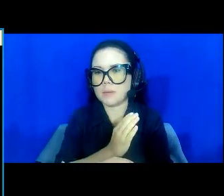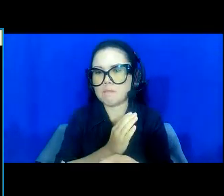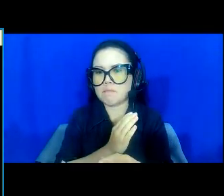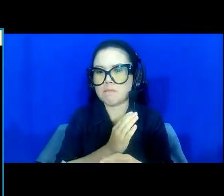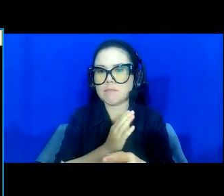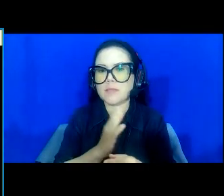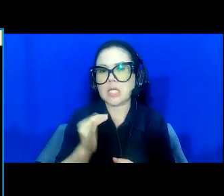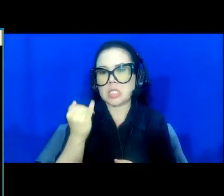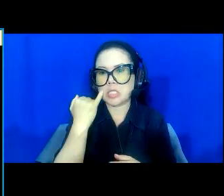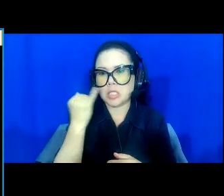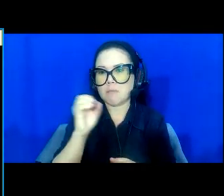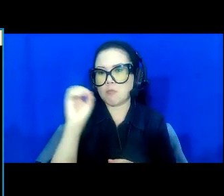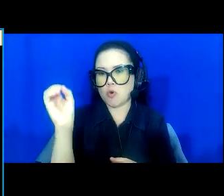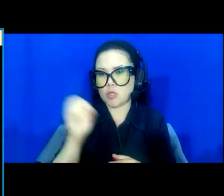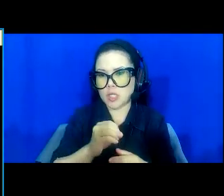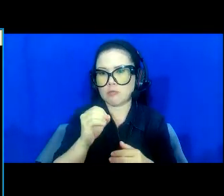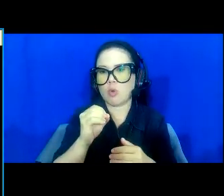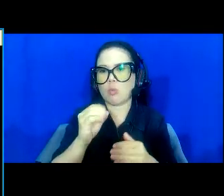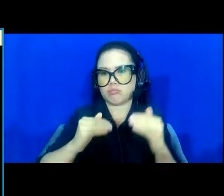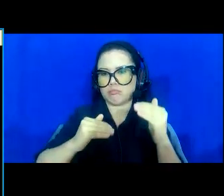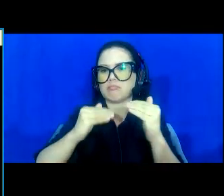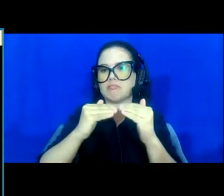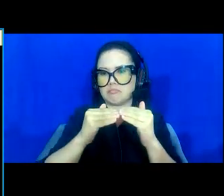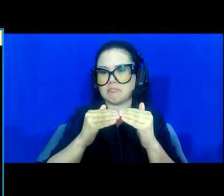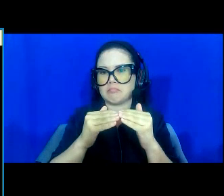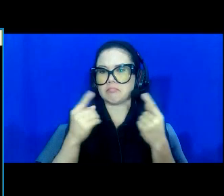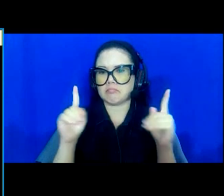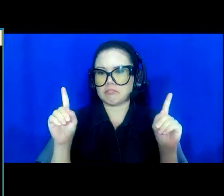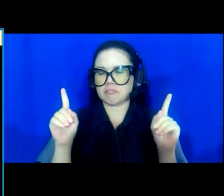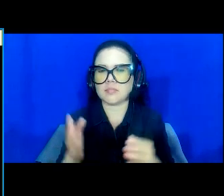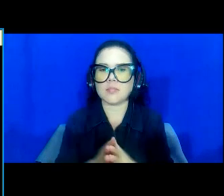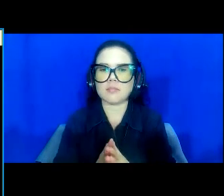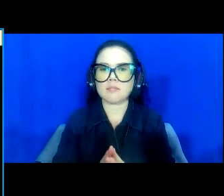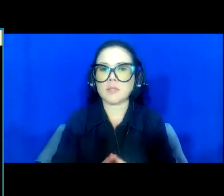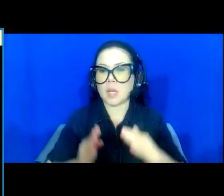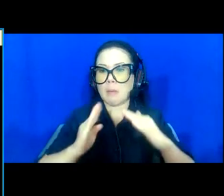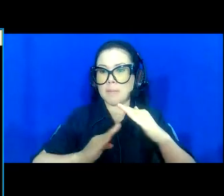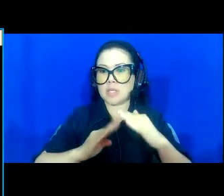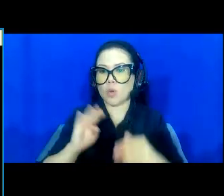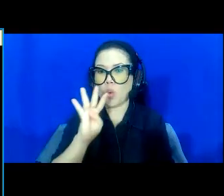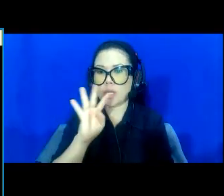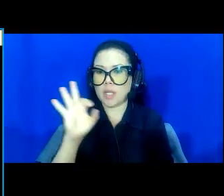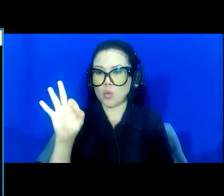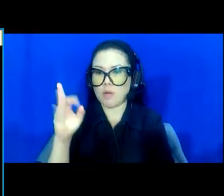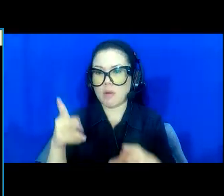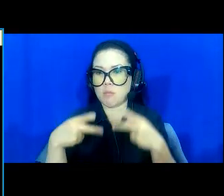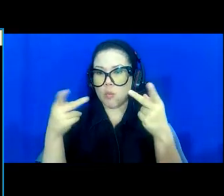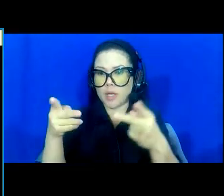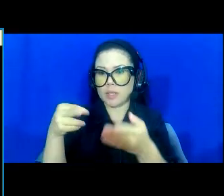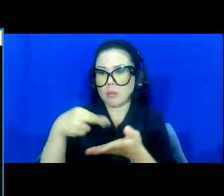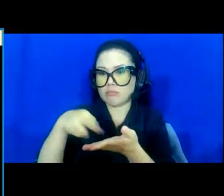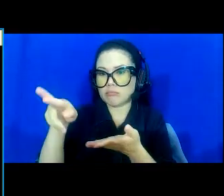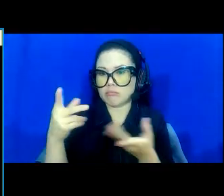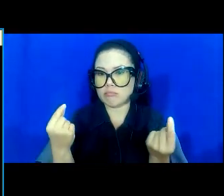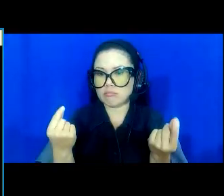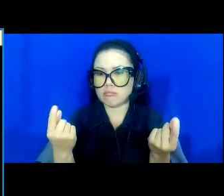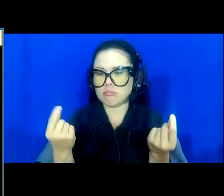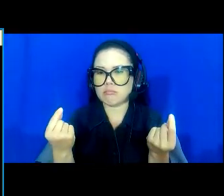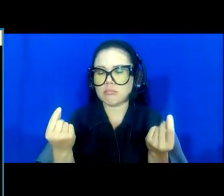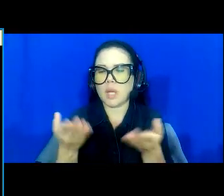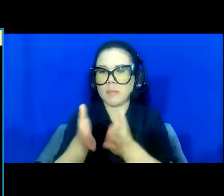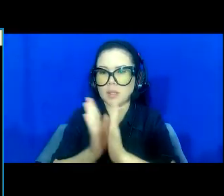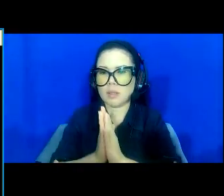mínima requerida. Una vez teníamos ya esta base de las 49 propuestas recomendadas, entonces sí le pedimos apoyo al programa Opioides y